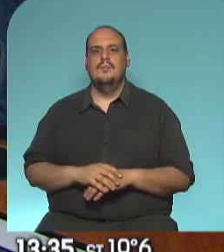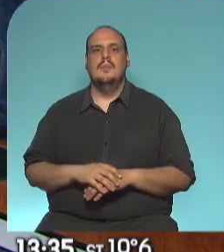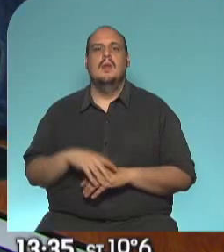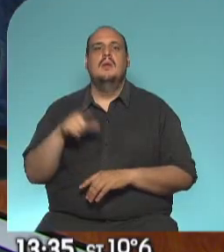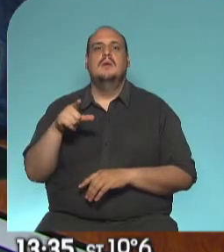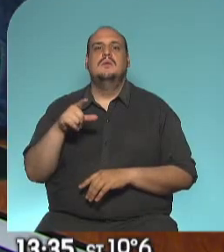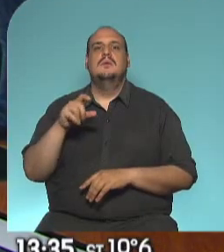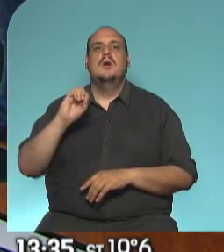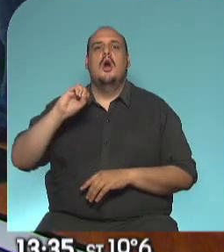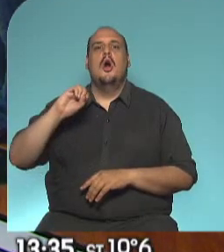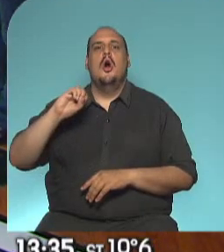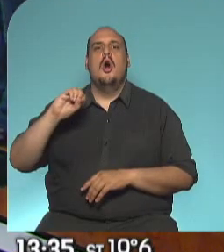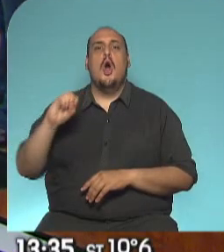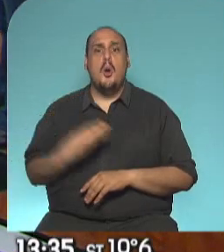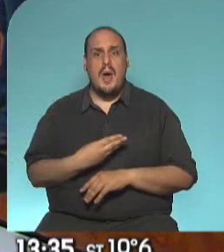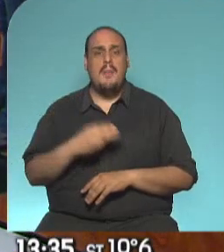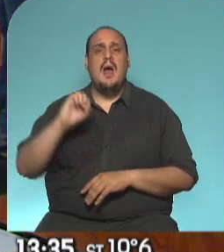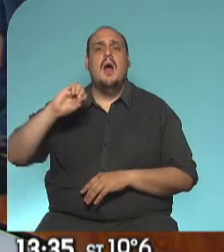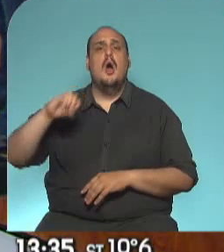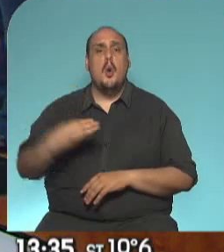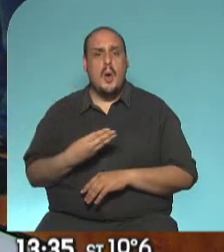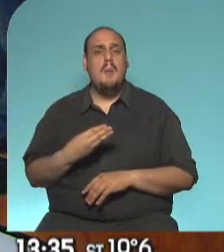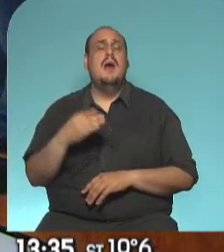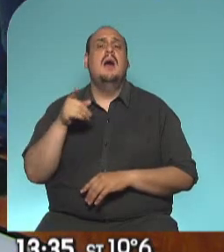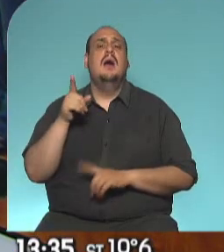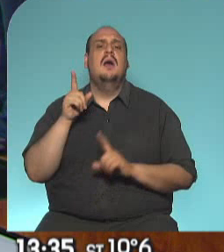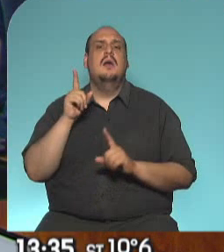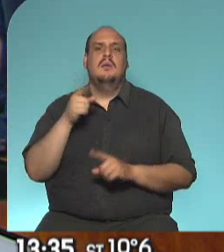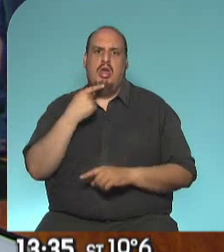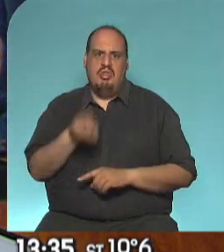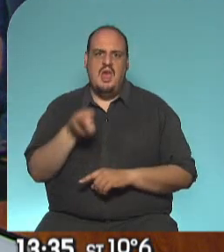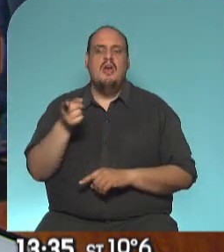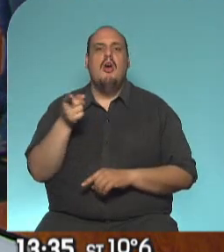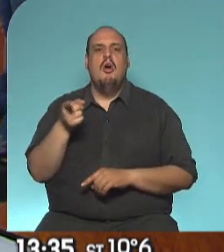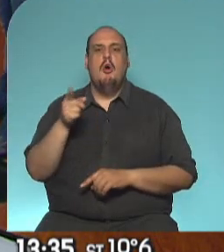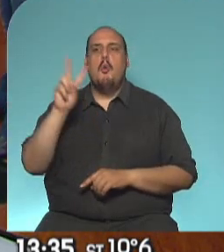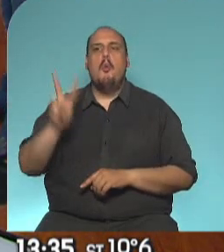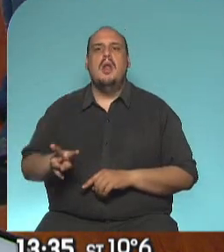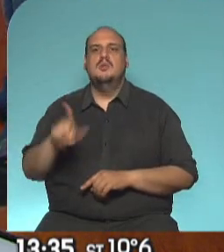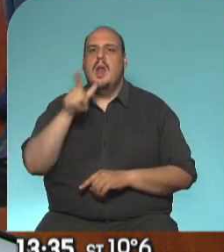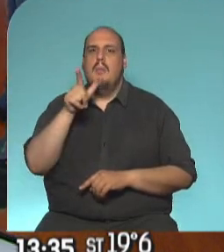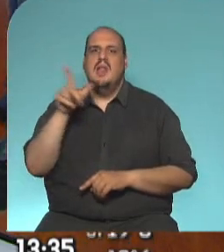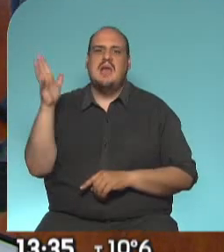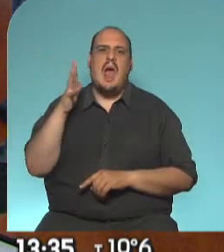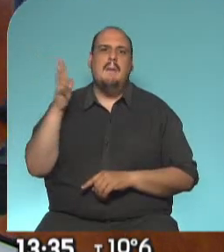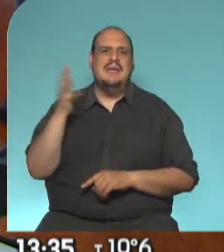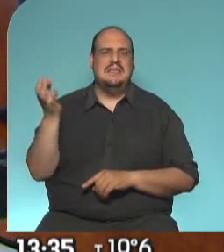estableció Obama, recordemos, fue una orden ejecutiva por la cual calificó a Venezuela como una amenaza inusual y